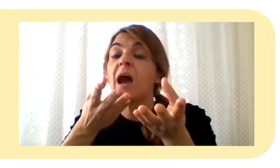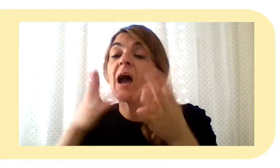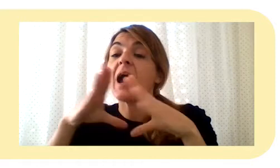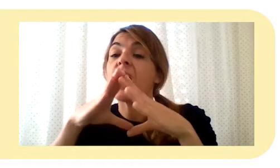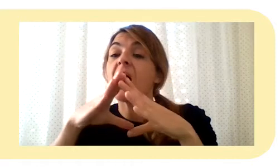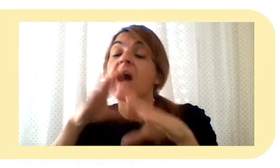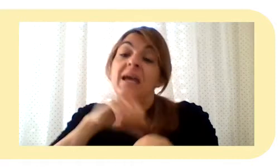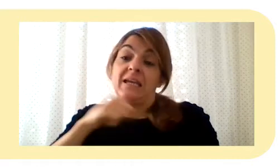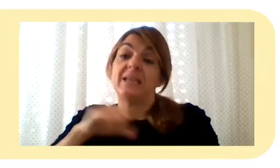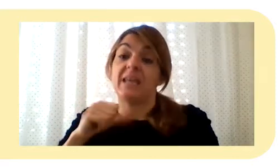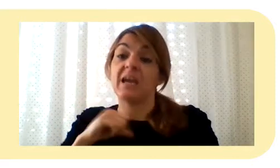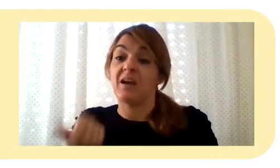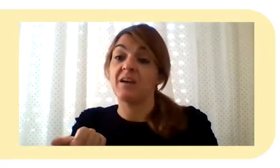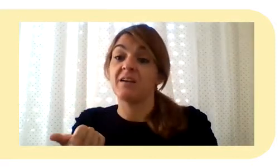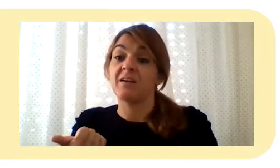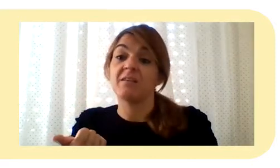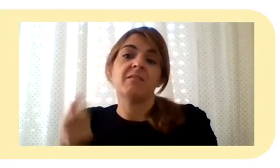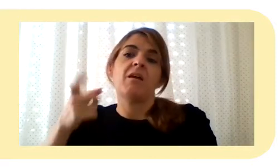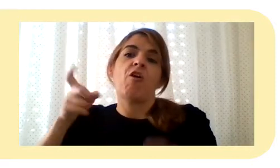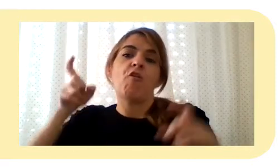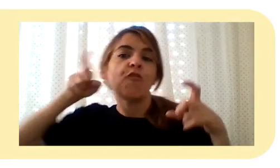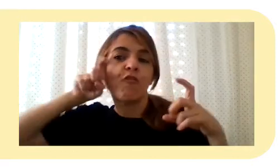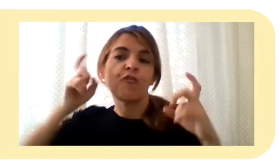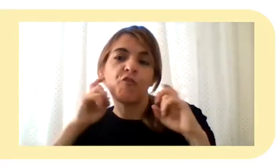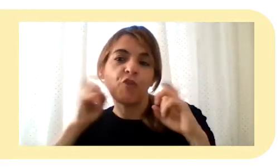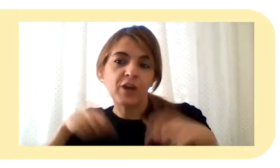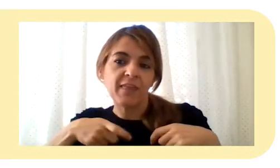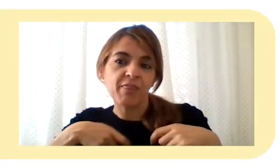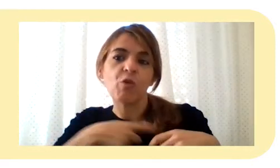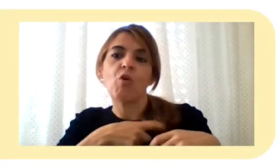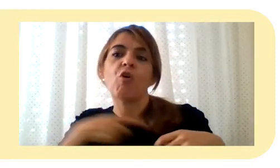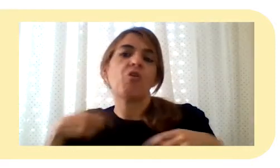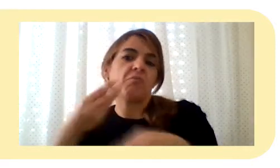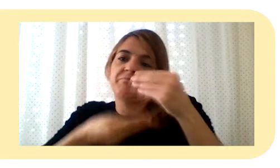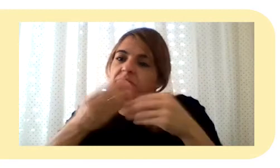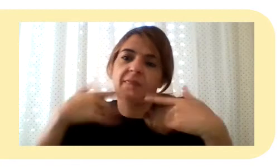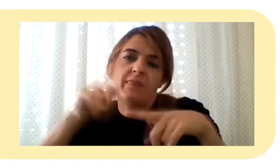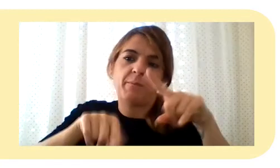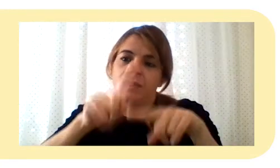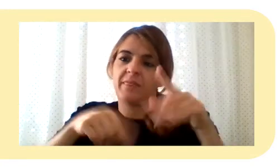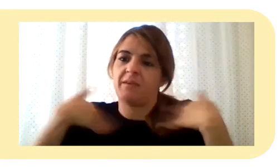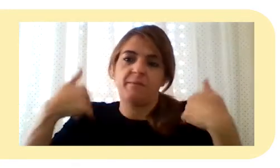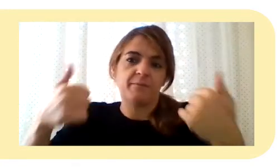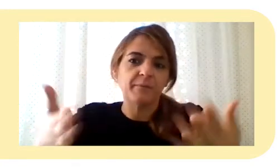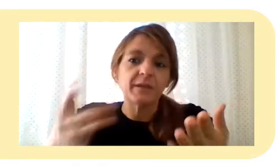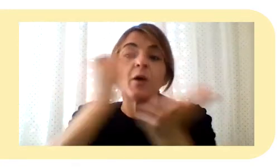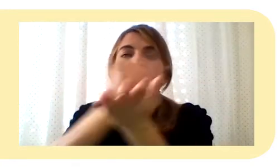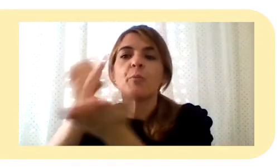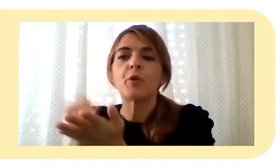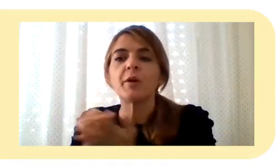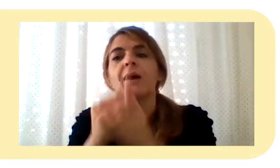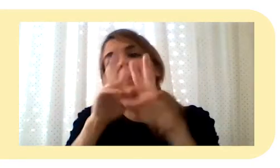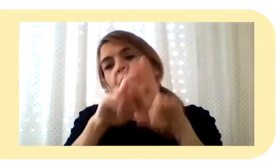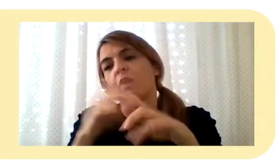una exploración física, el fonendo, lo que corresponda, y pruebas complementarias si no lo tenemos claro, por radiografía, análisis,